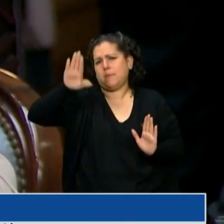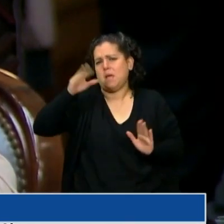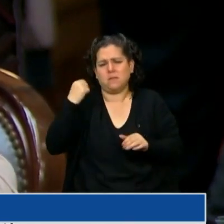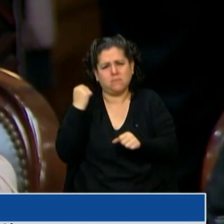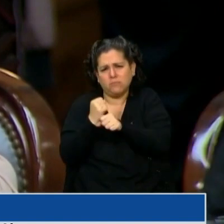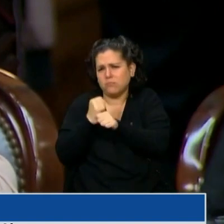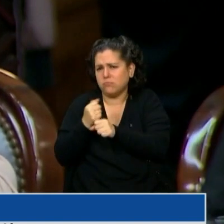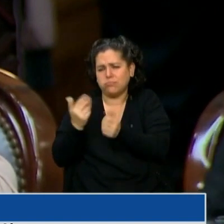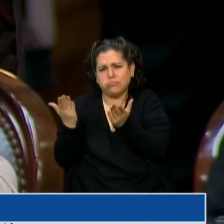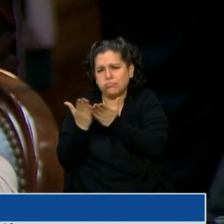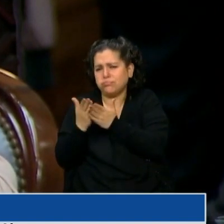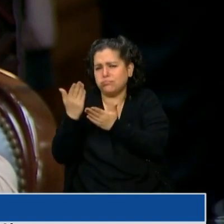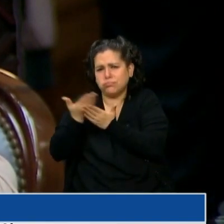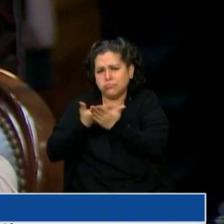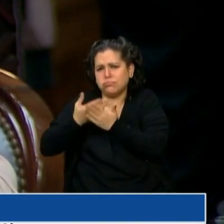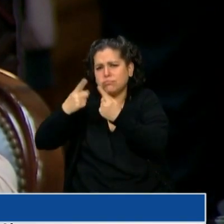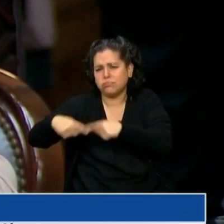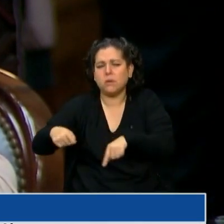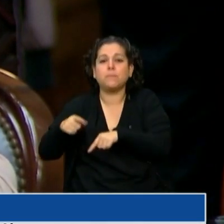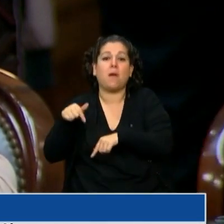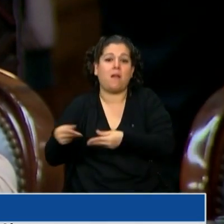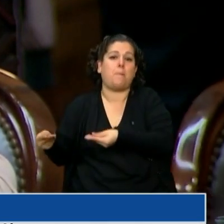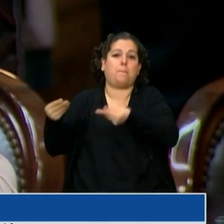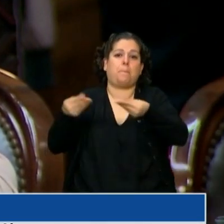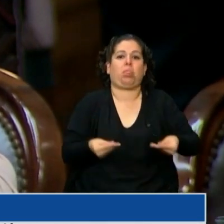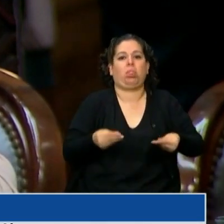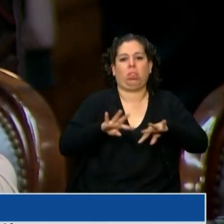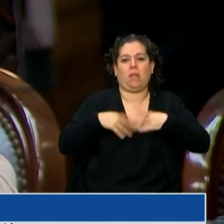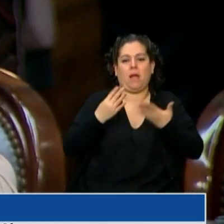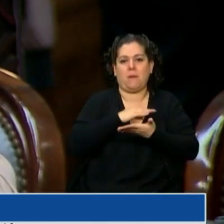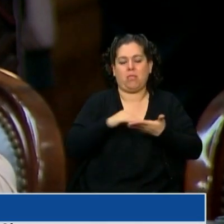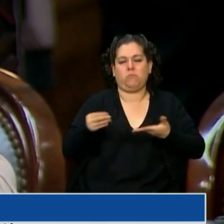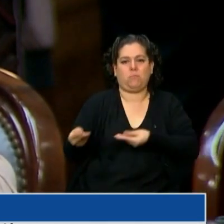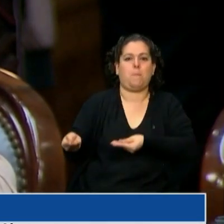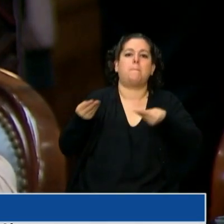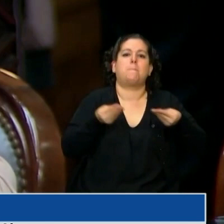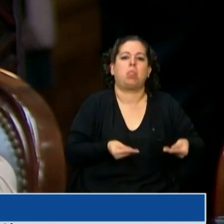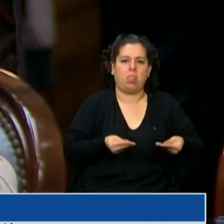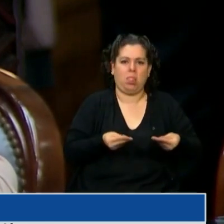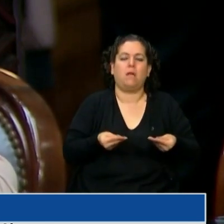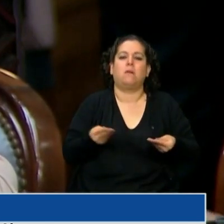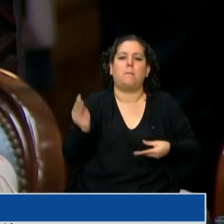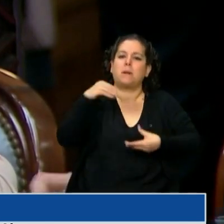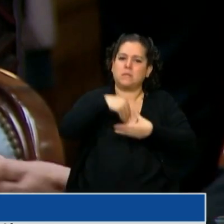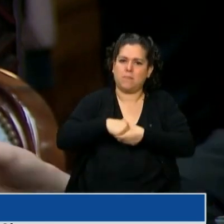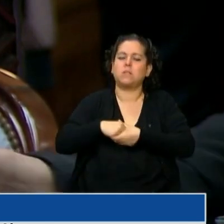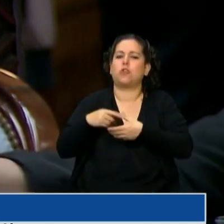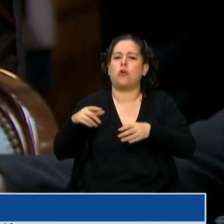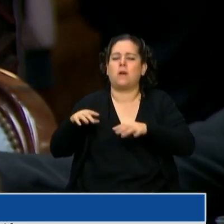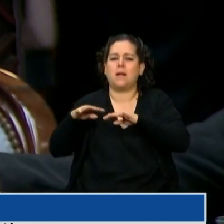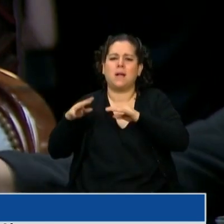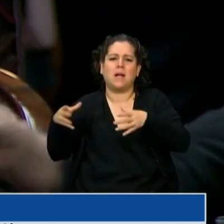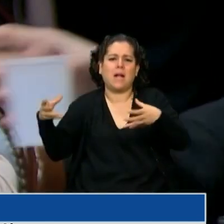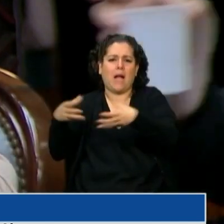que llega a este recinto con la participación de la Cámara de la Industria del